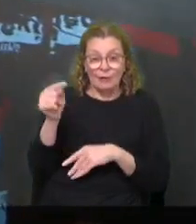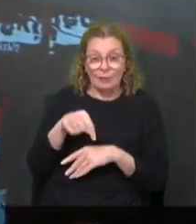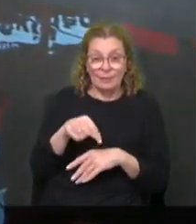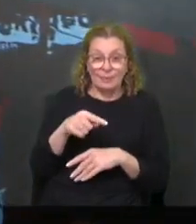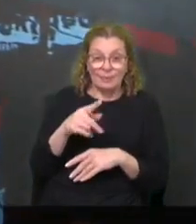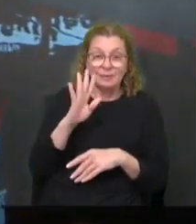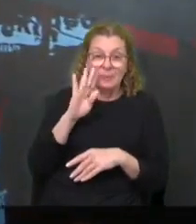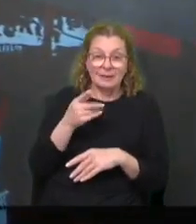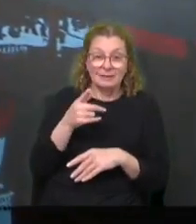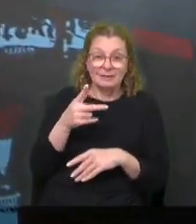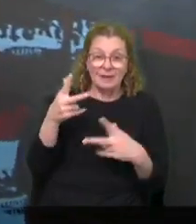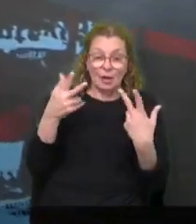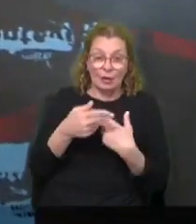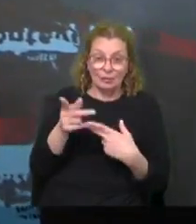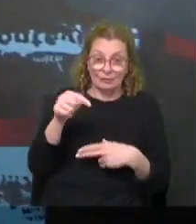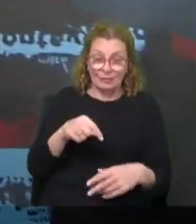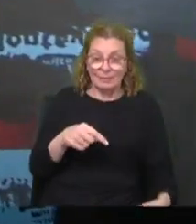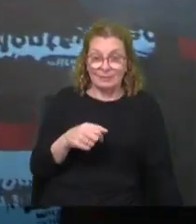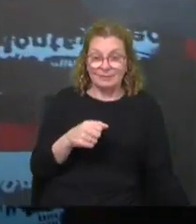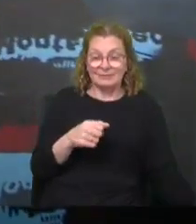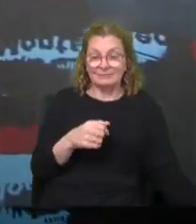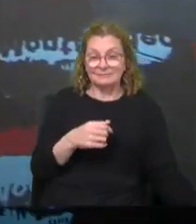¿te parece? A los reclámenes, ya venimos.